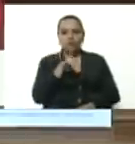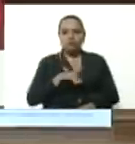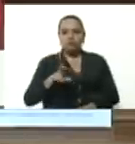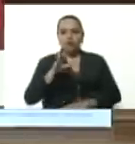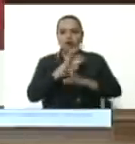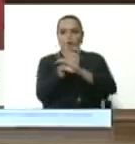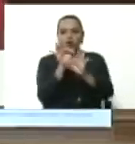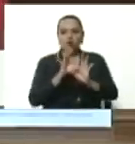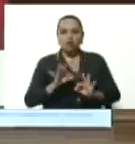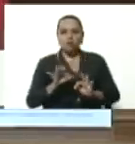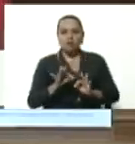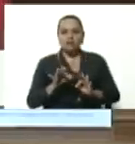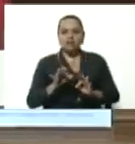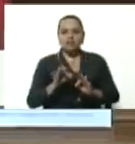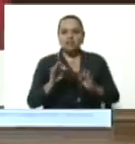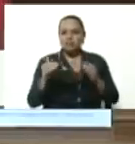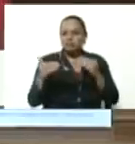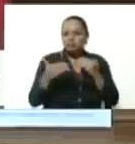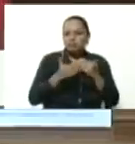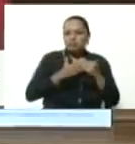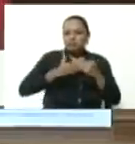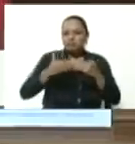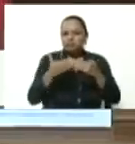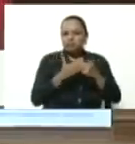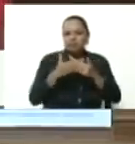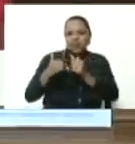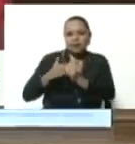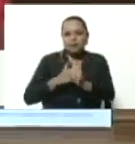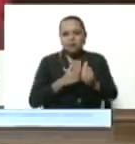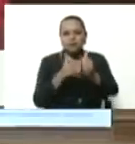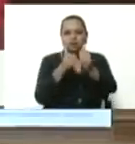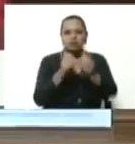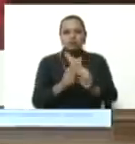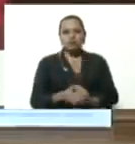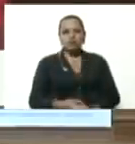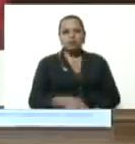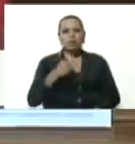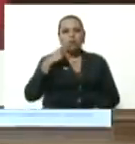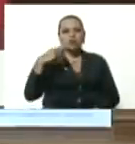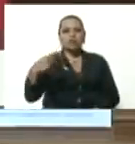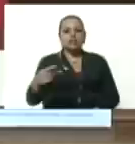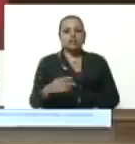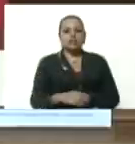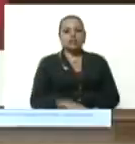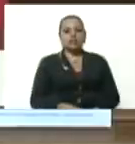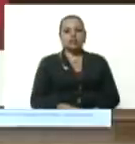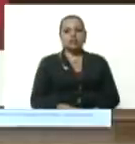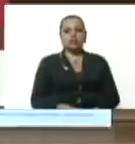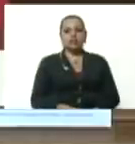una herramienta de presión y de persecución política.